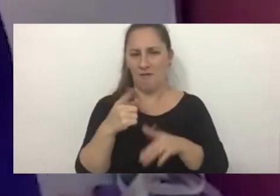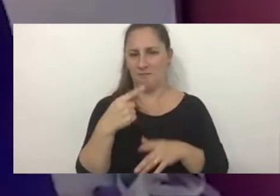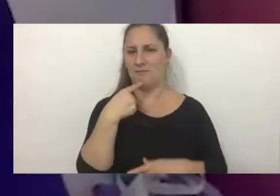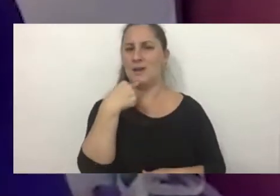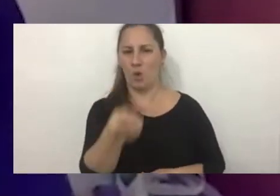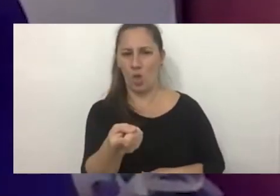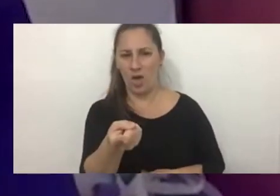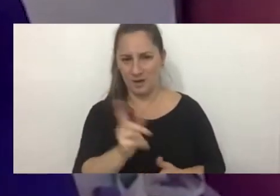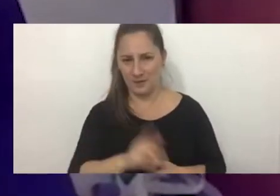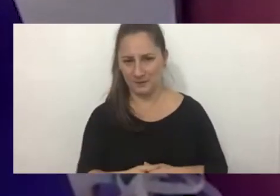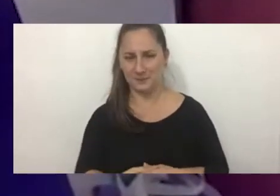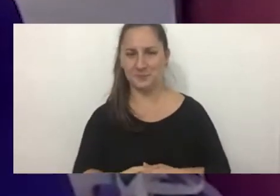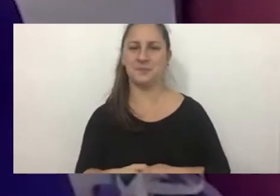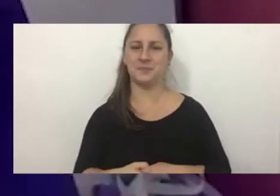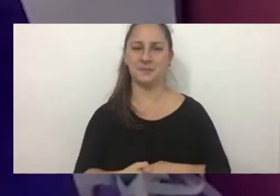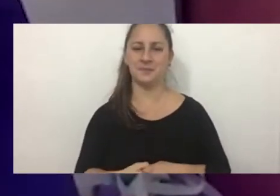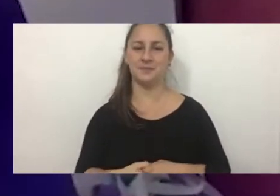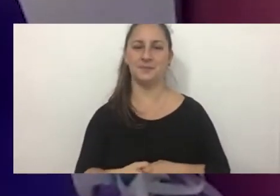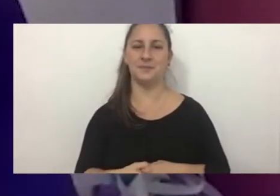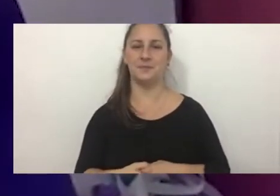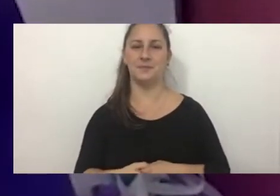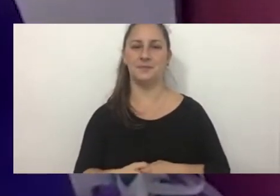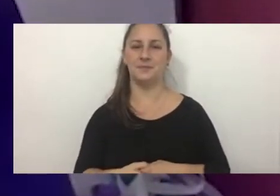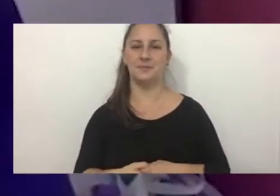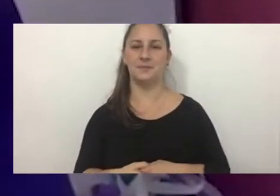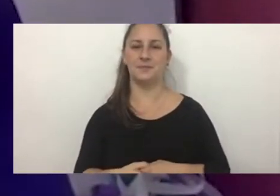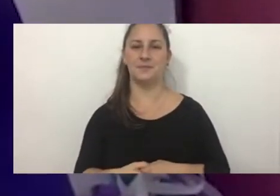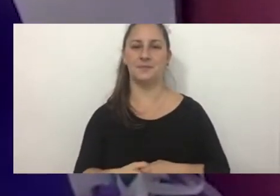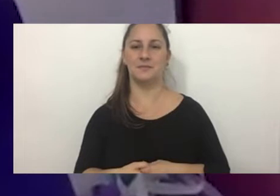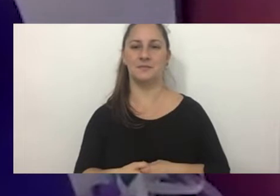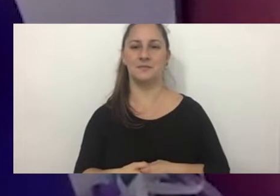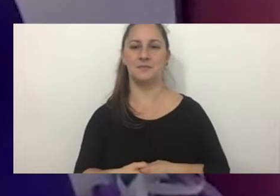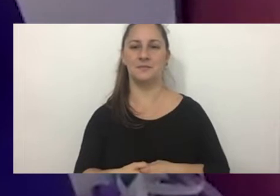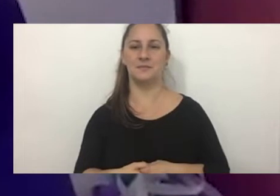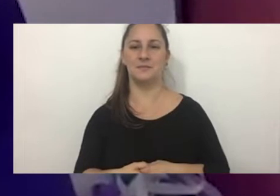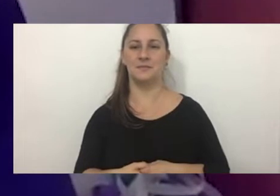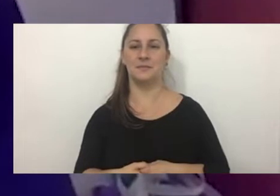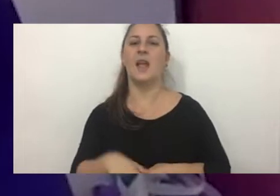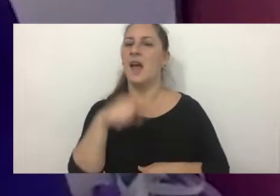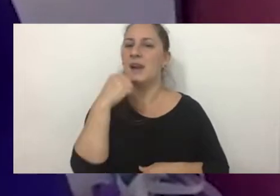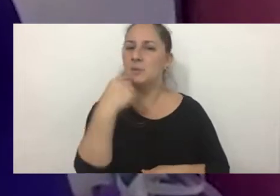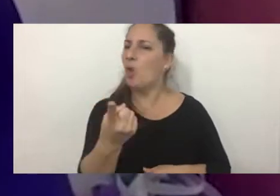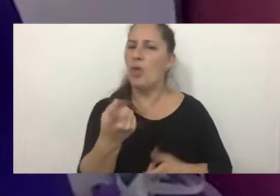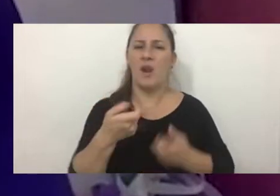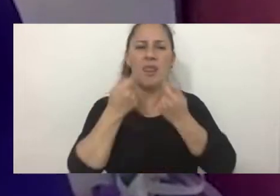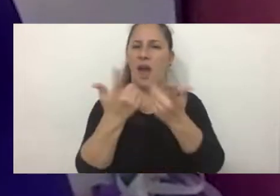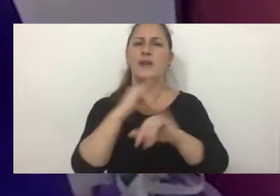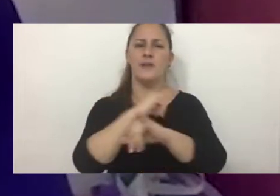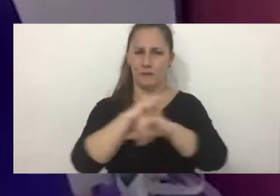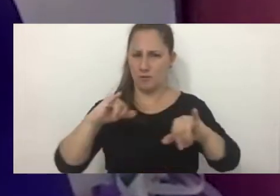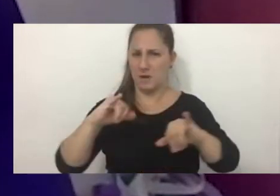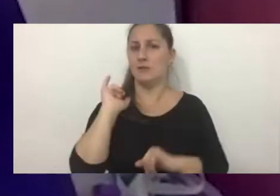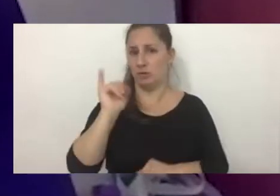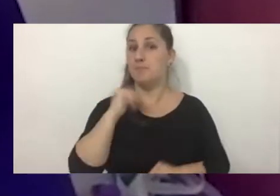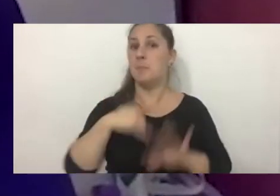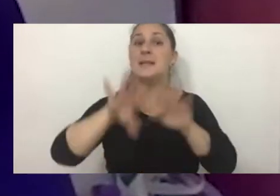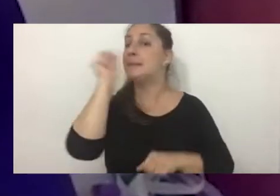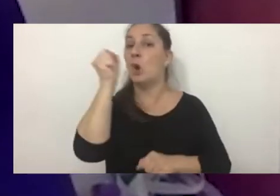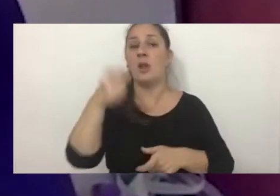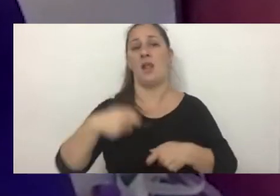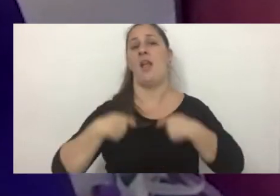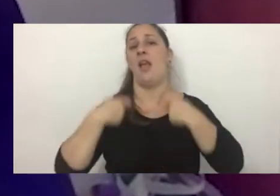asisten, y bueno, y ver un poco si a partir de todo lo expuesto